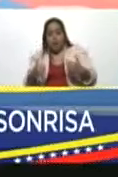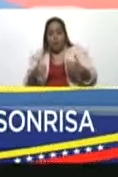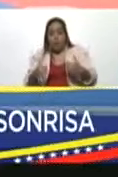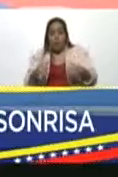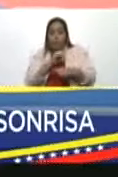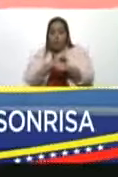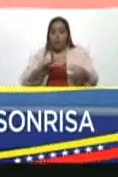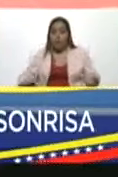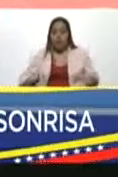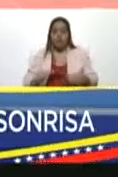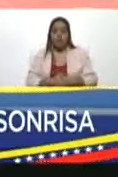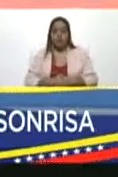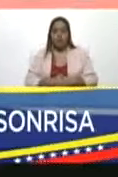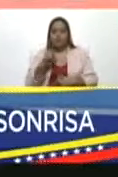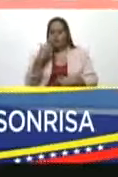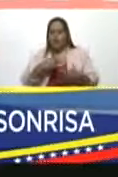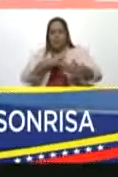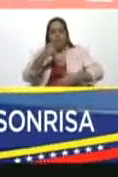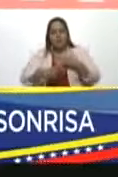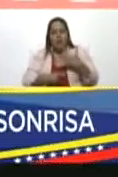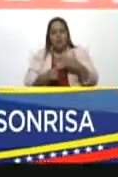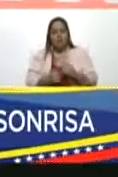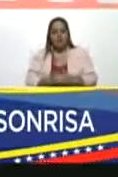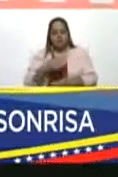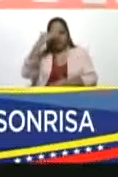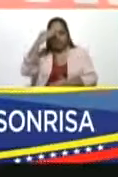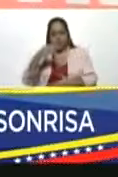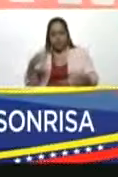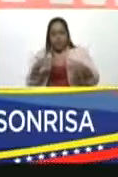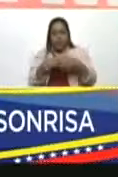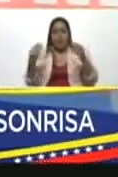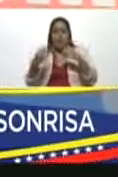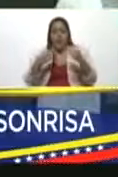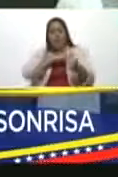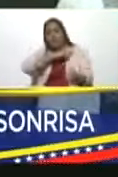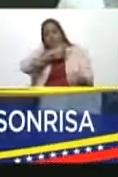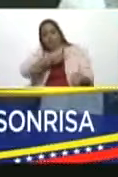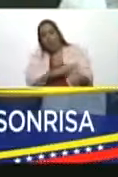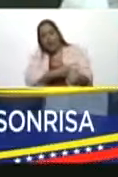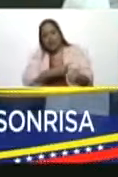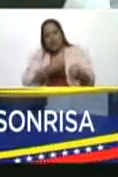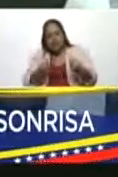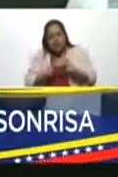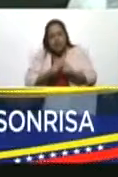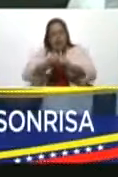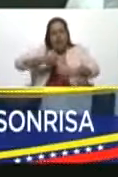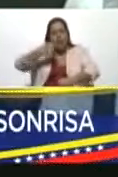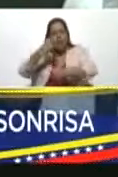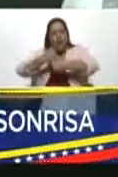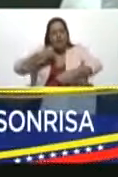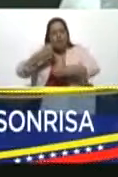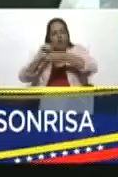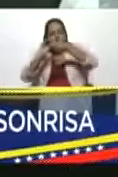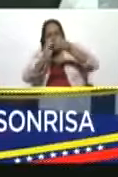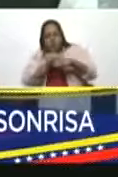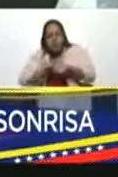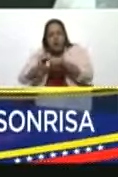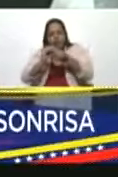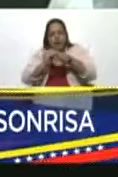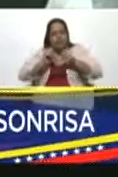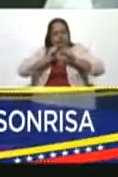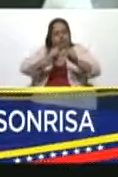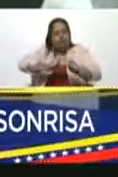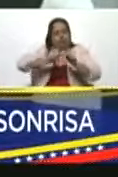través de ese maravilloso plan, Bricomil más la fuerza, que le estamos metiendo con usted. Allí se viene haciendo un gran trabajo